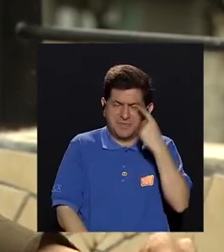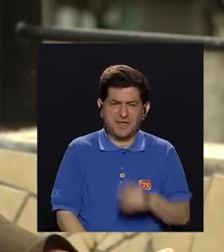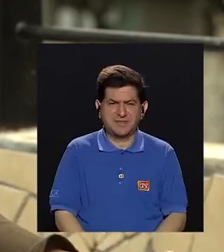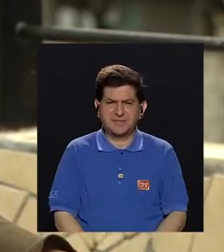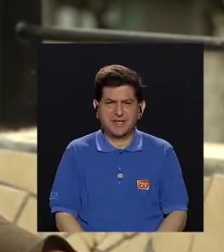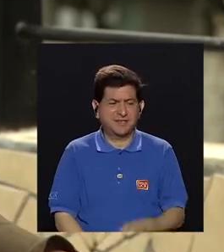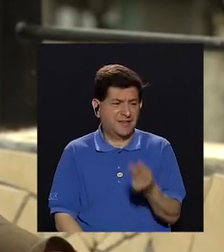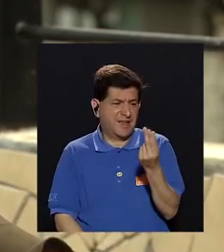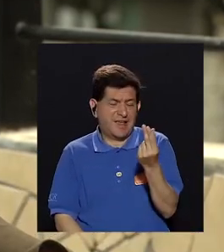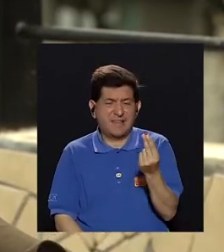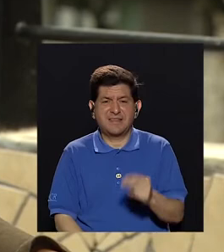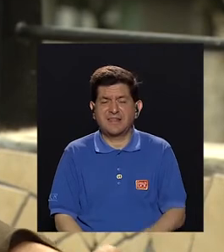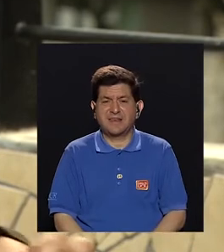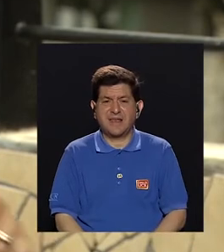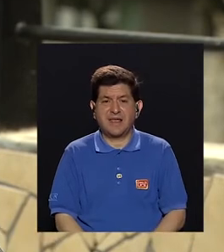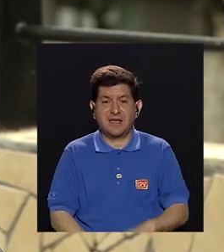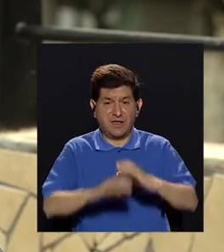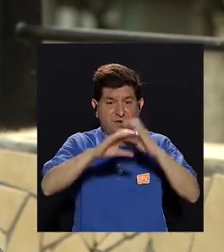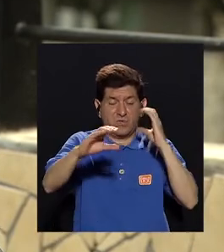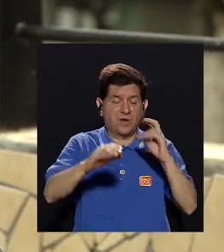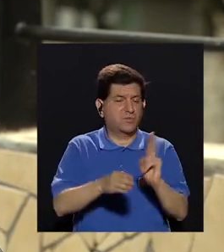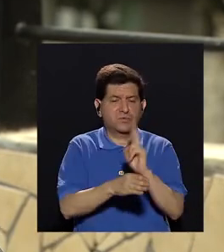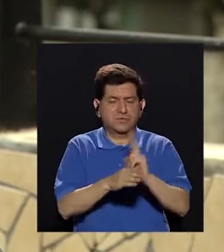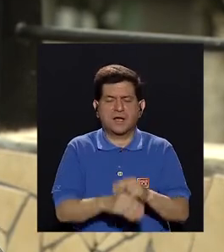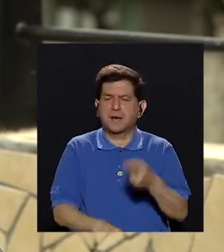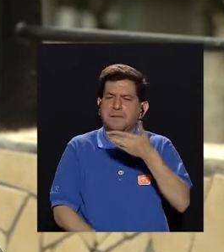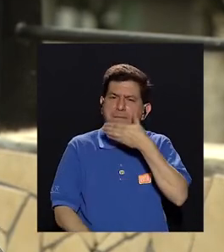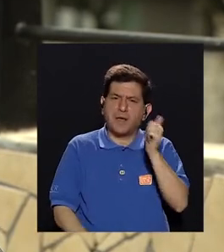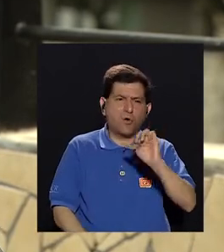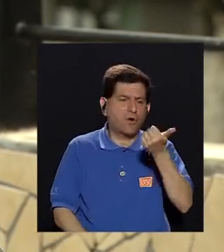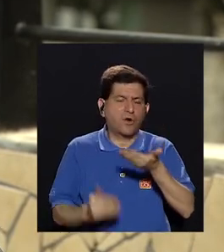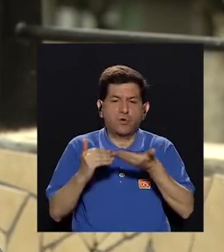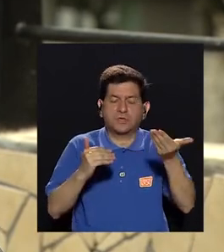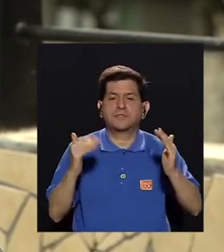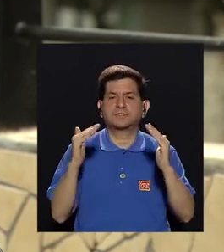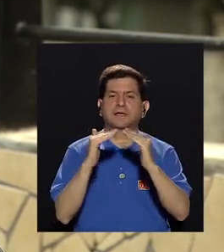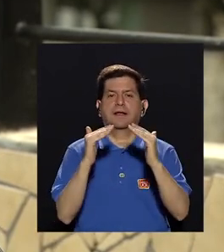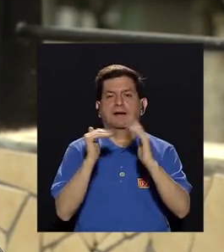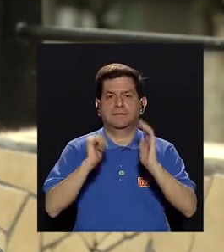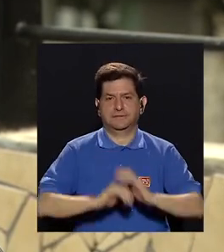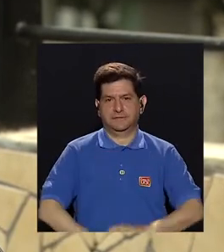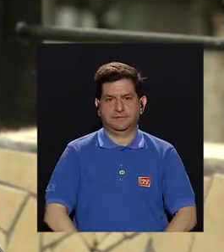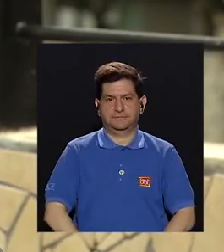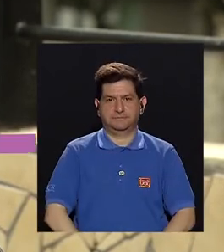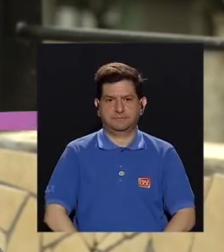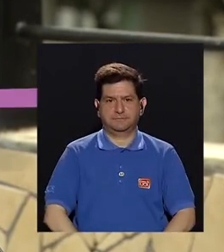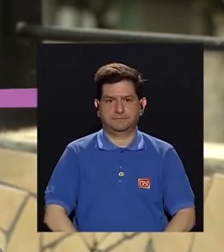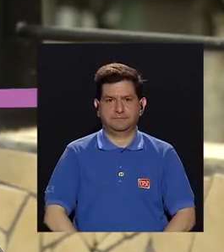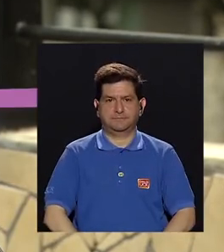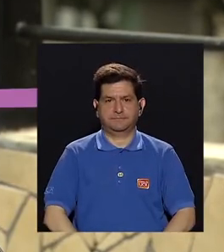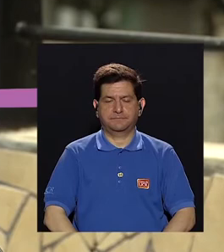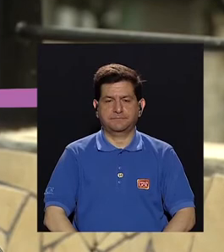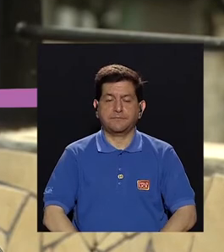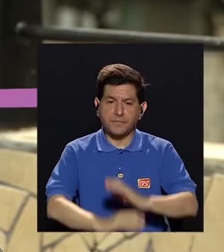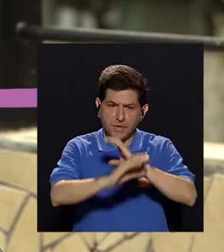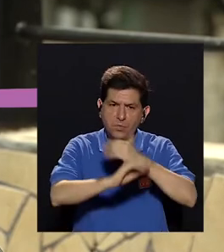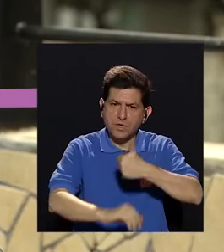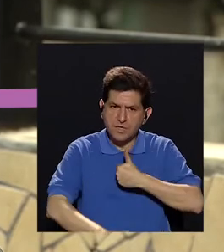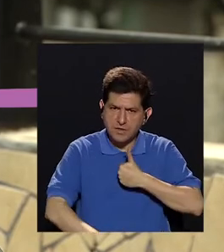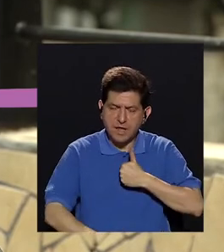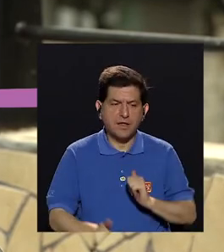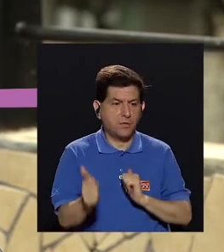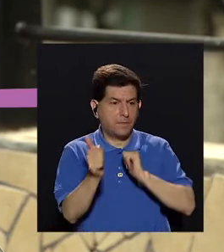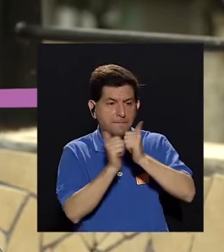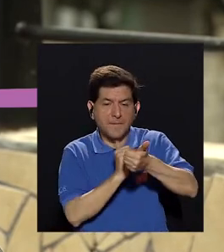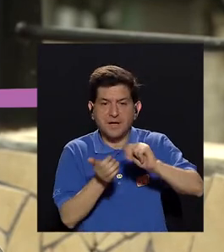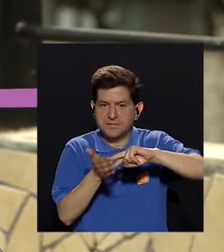de la casa, por ejemplo, ¿verdad? Entonces autocuidado debería trascender lo que es el aparato reproductor y verlo más bien como la posibilidad de que tengan